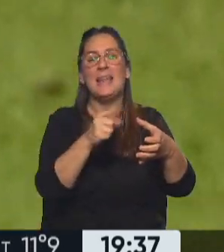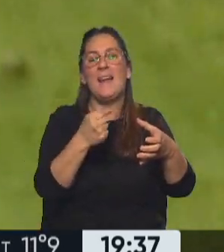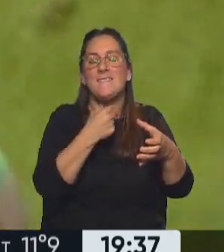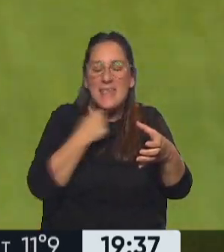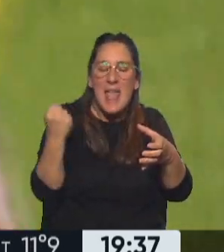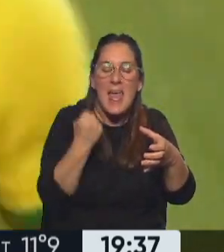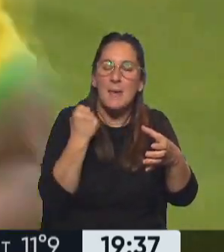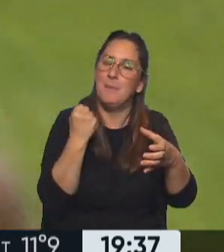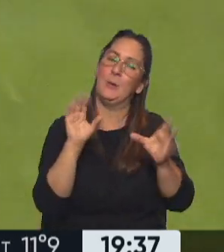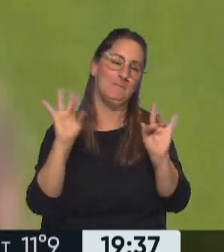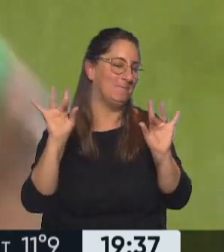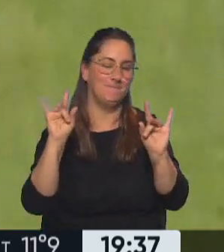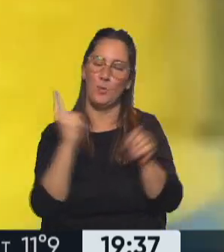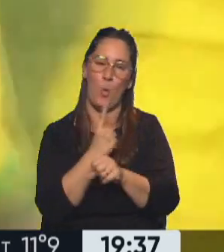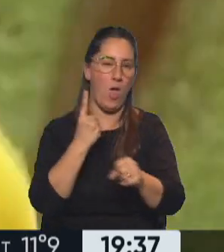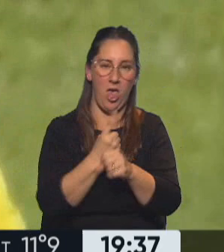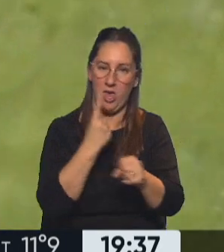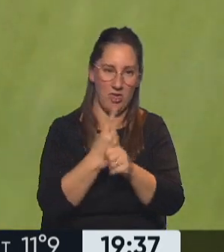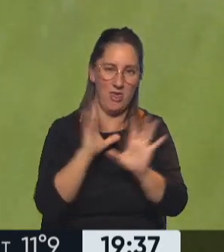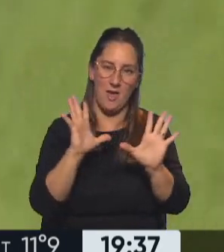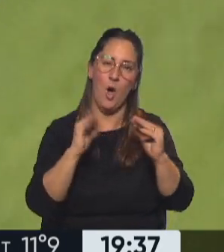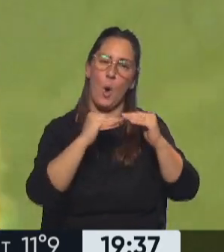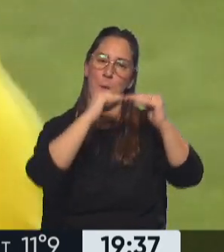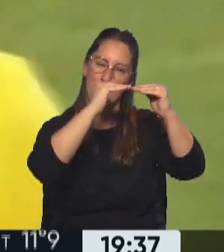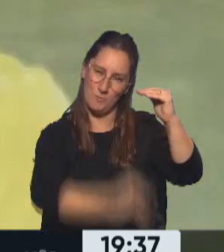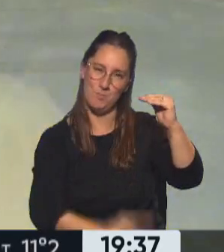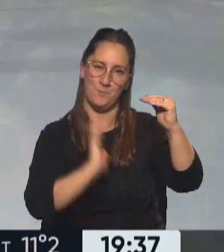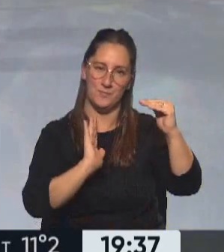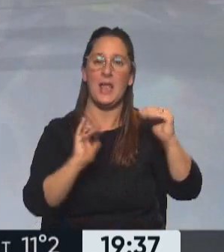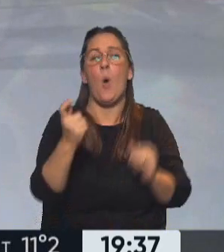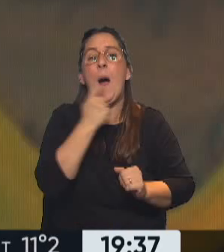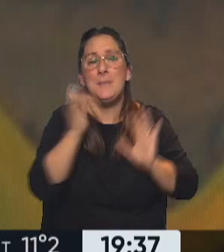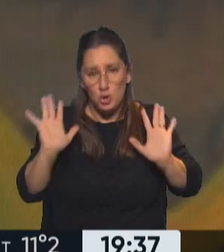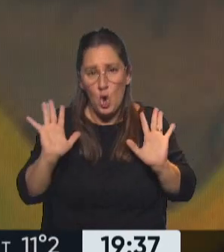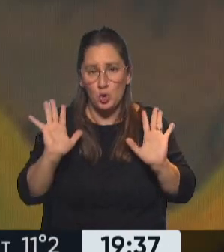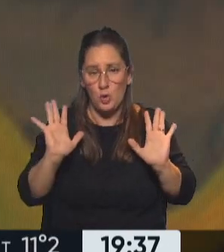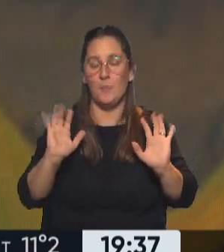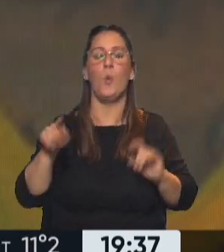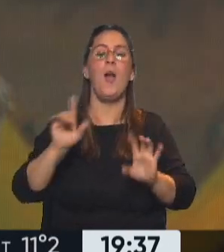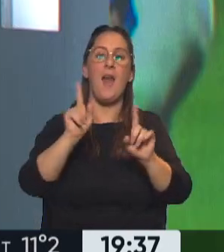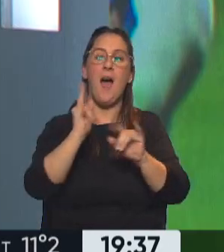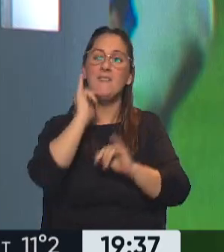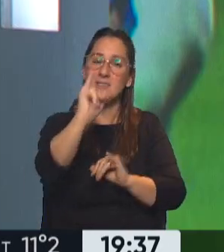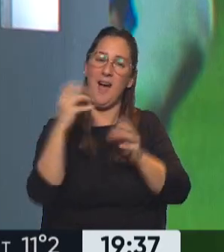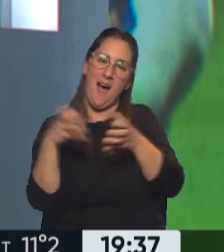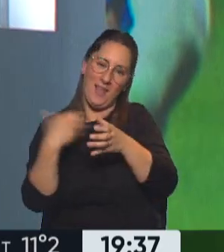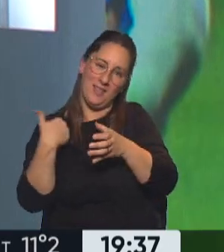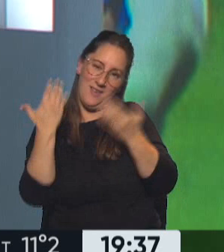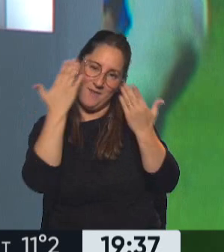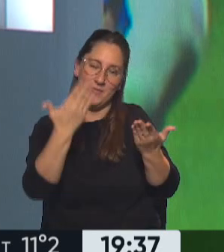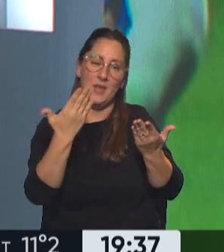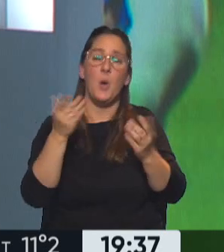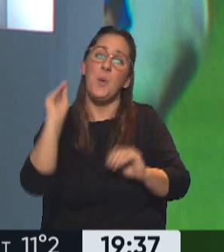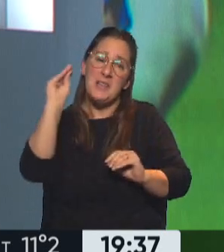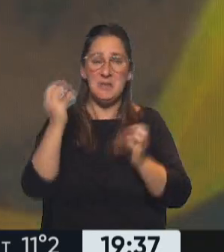puede. Claro, exactamente. Quiere, pero no puede. Bastante ínfimo, le un amistoso. La comunidad argentina. Que a Brasil le viene bárbaro, pero no más